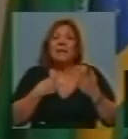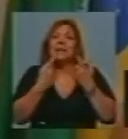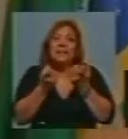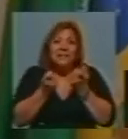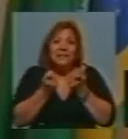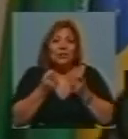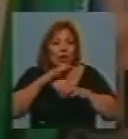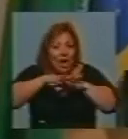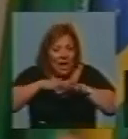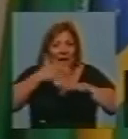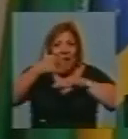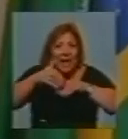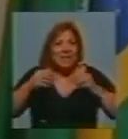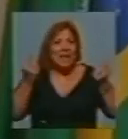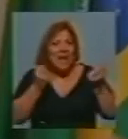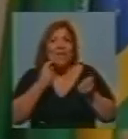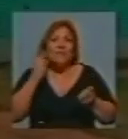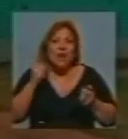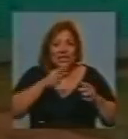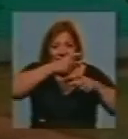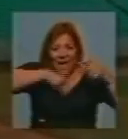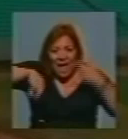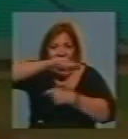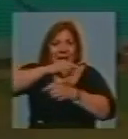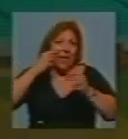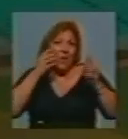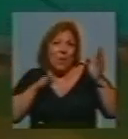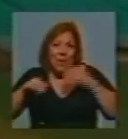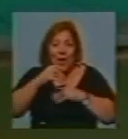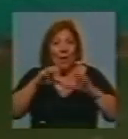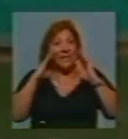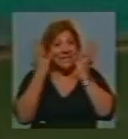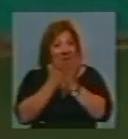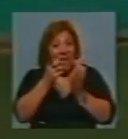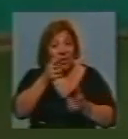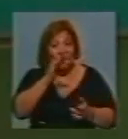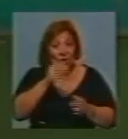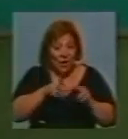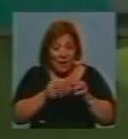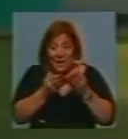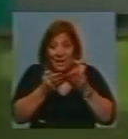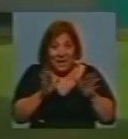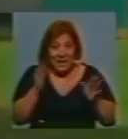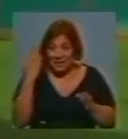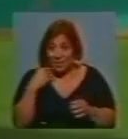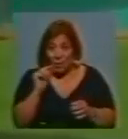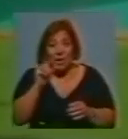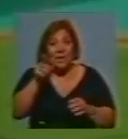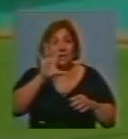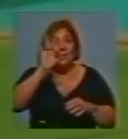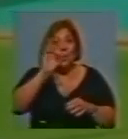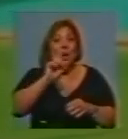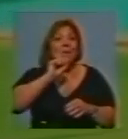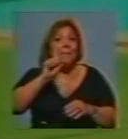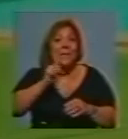movilidad urbana de masas y de alta velocidad. El estadio Fonte Nova, recién inaugurado en Salvador, tiene capacidad para